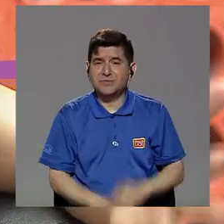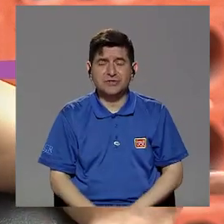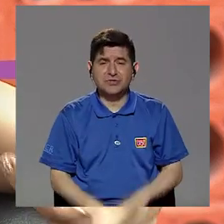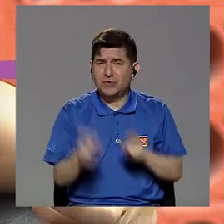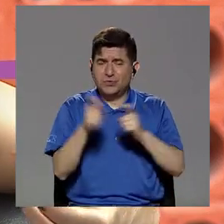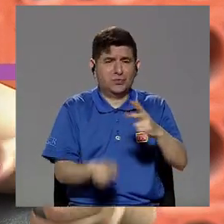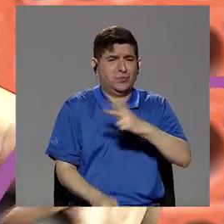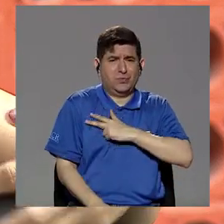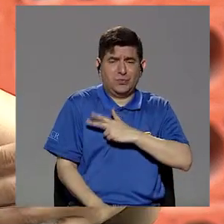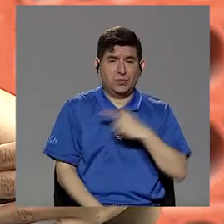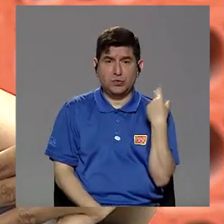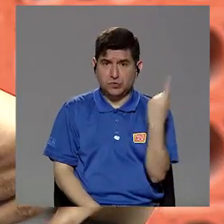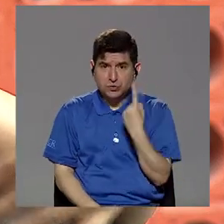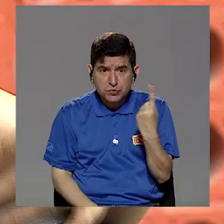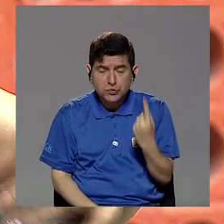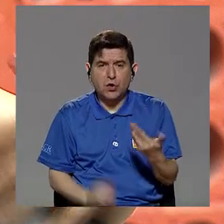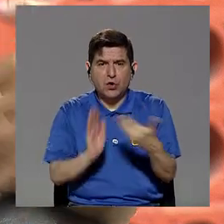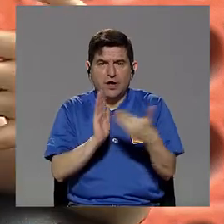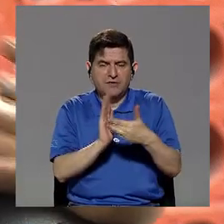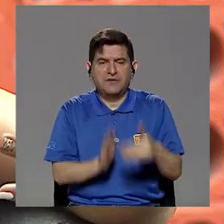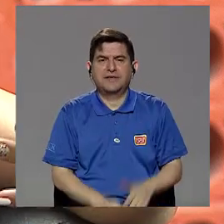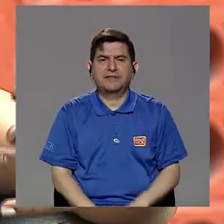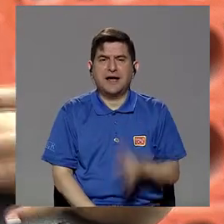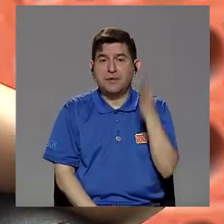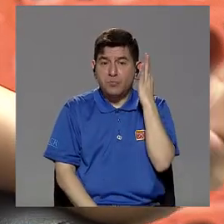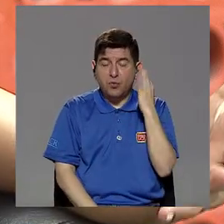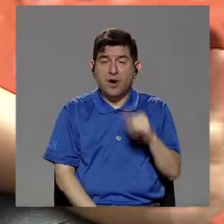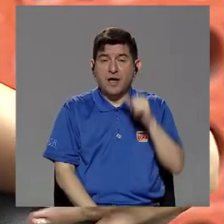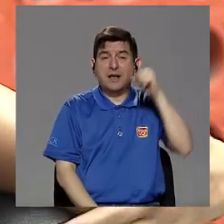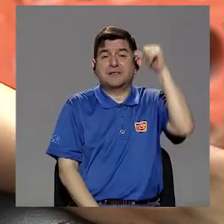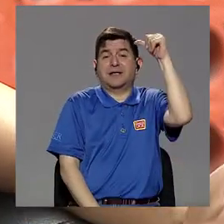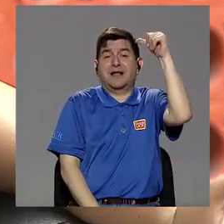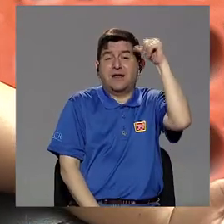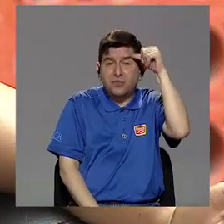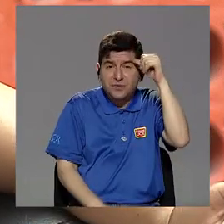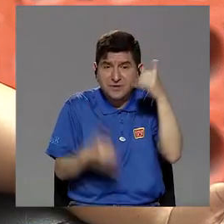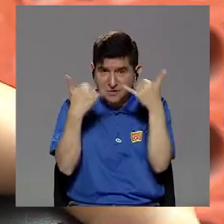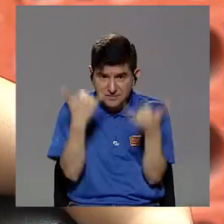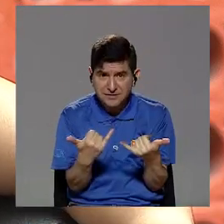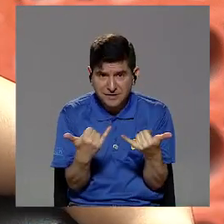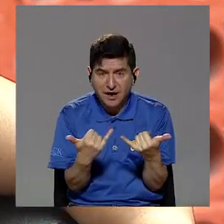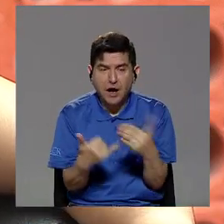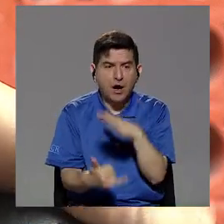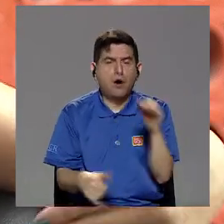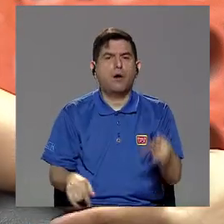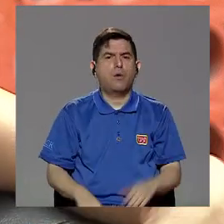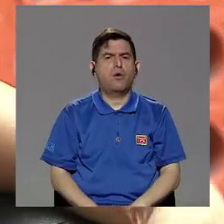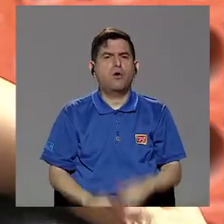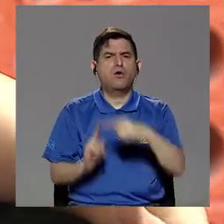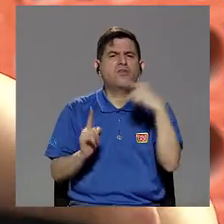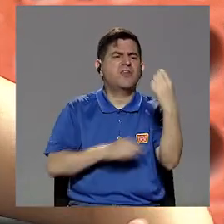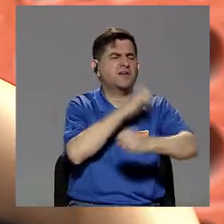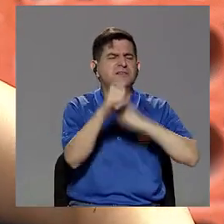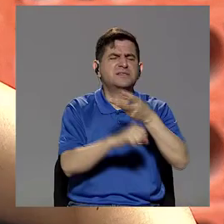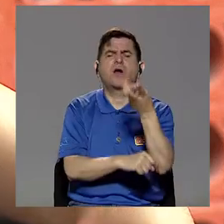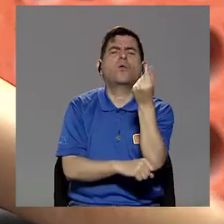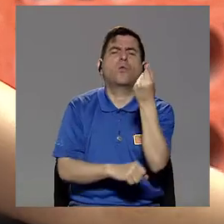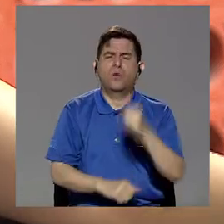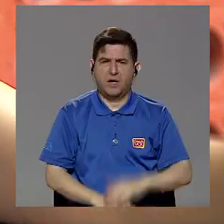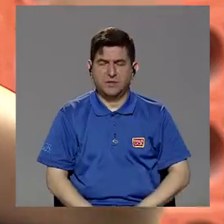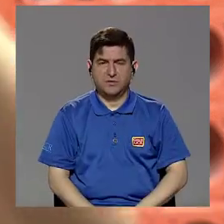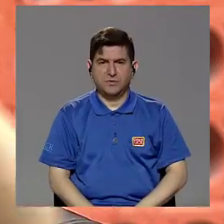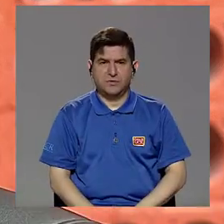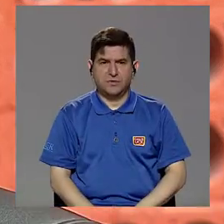de incontinencia le afecta solo a, digamos, a mujeres mayores o a personas mayores? ¿O a partir como de qué edad? O